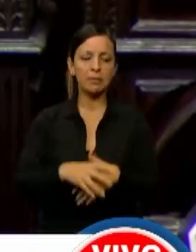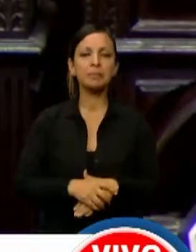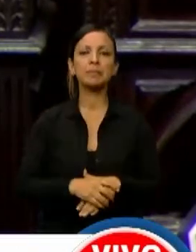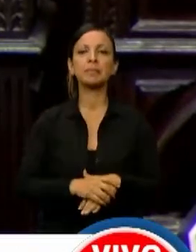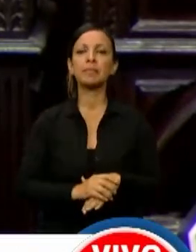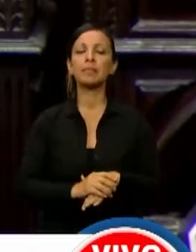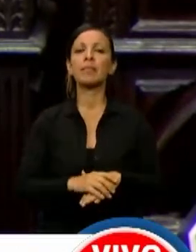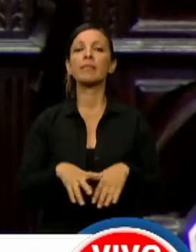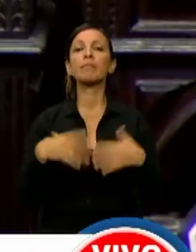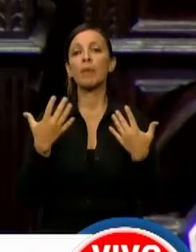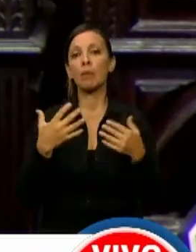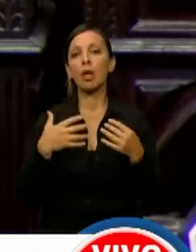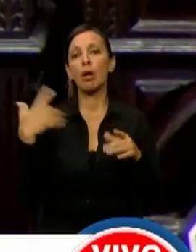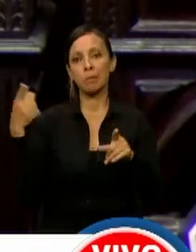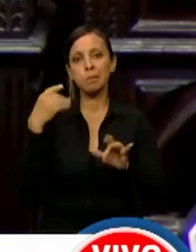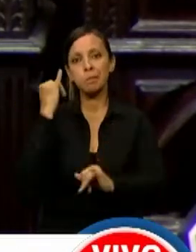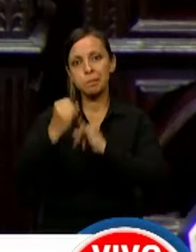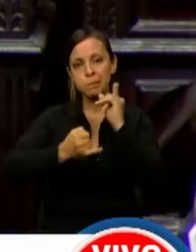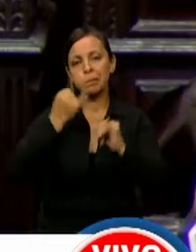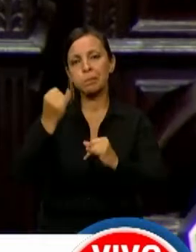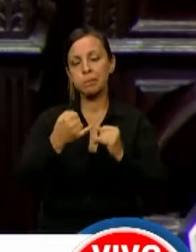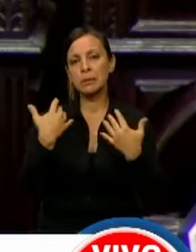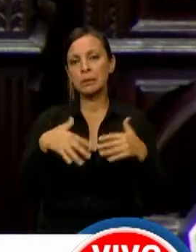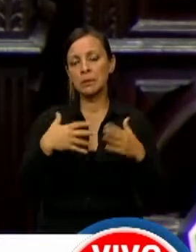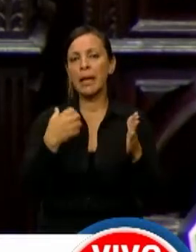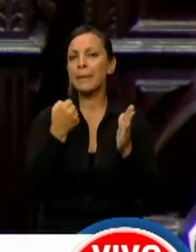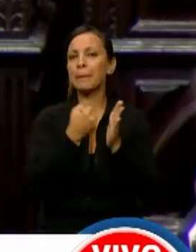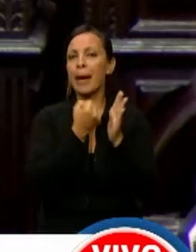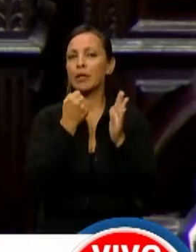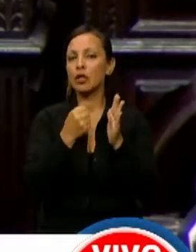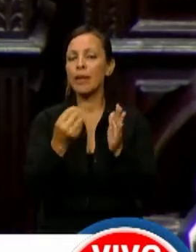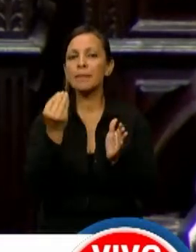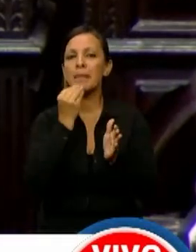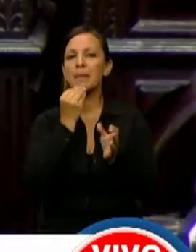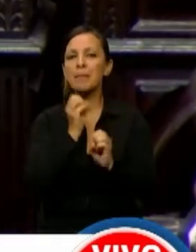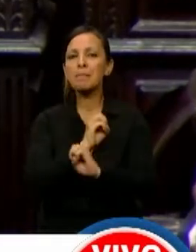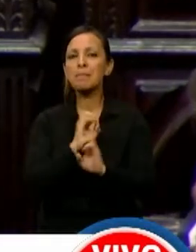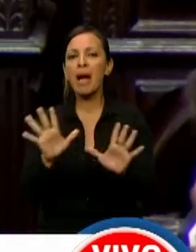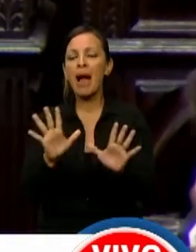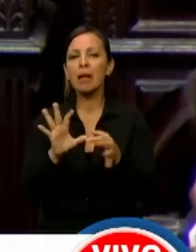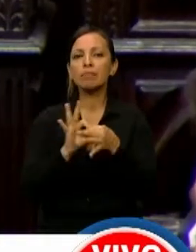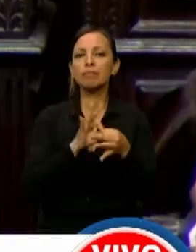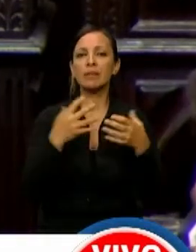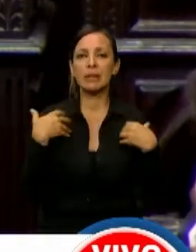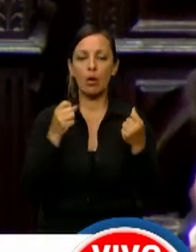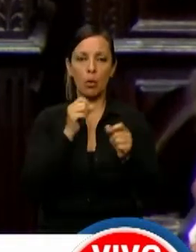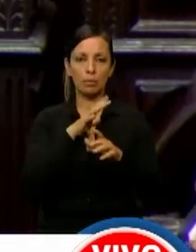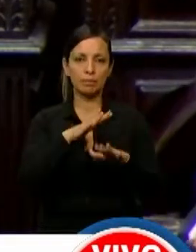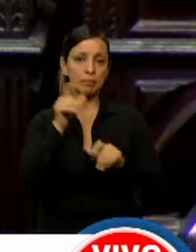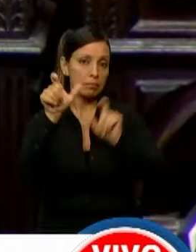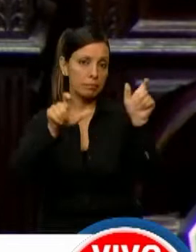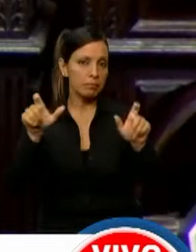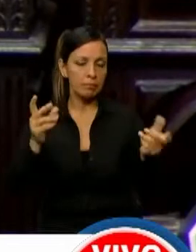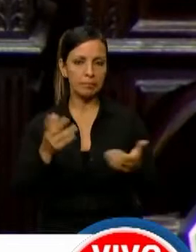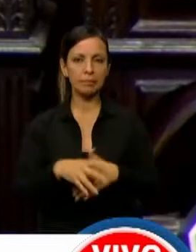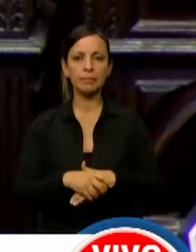se ha mencionado y se va a mencionar acerca del impacto que tiene la mala alimentación en la salud de las personas, en la